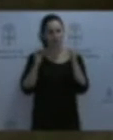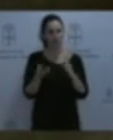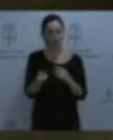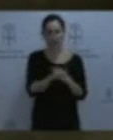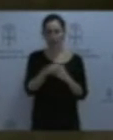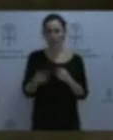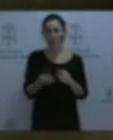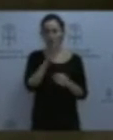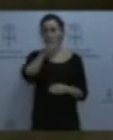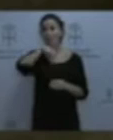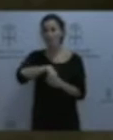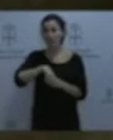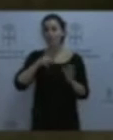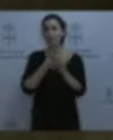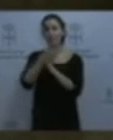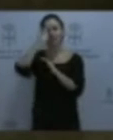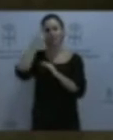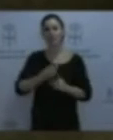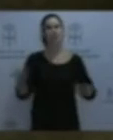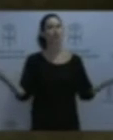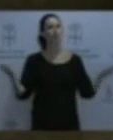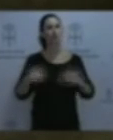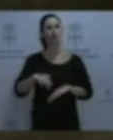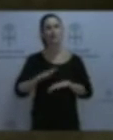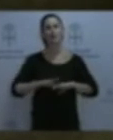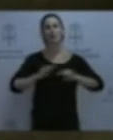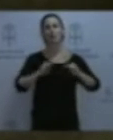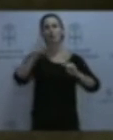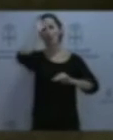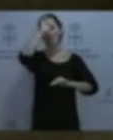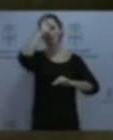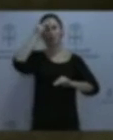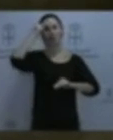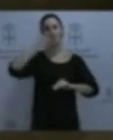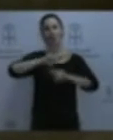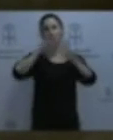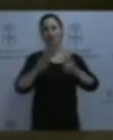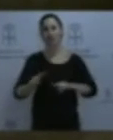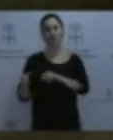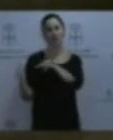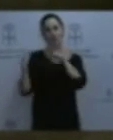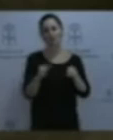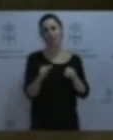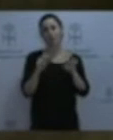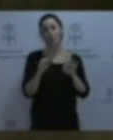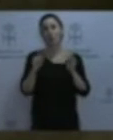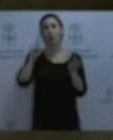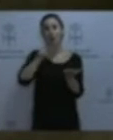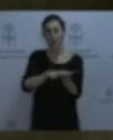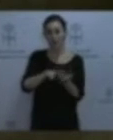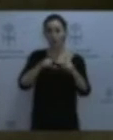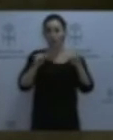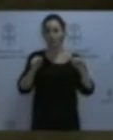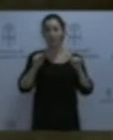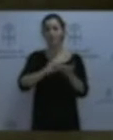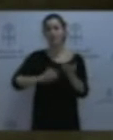cuestión subyace una falta de respeto a lo que sostiene la comunidad científica internacional en lo que respecta a la consideración del asturiano como una